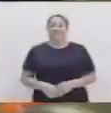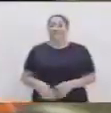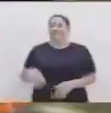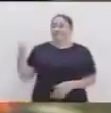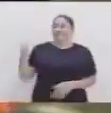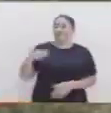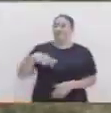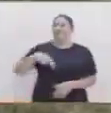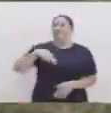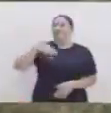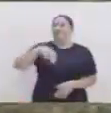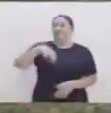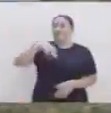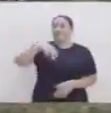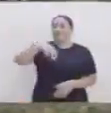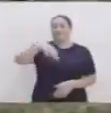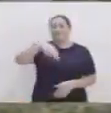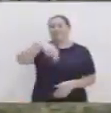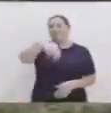Voy marcando.